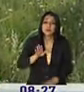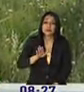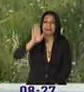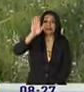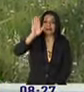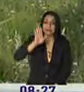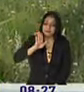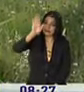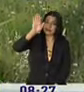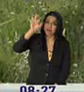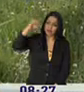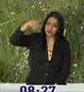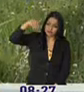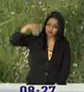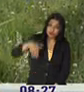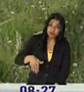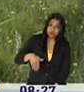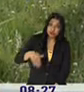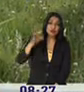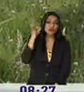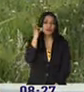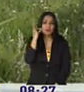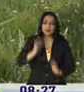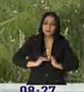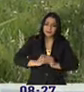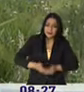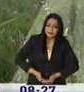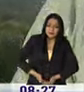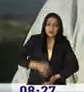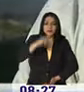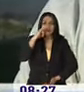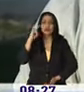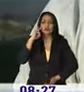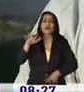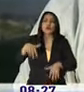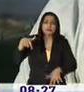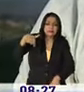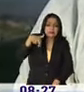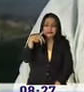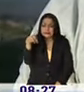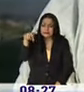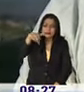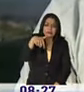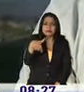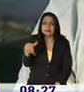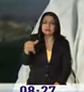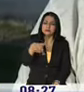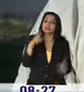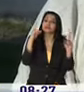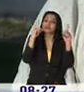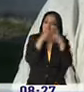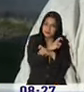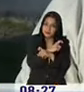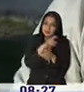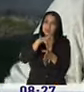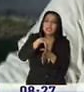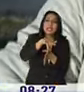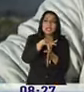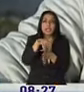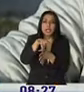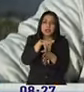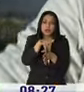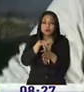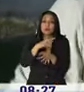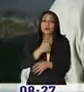sea, feísimo. Ahí bajan por aquí mujeres embarazadas, niños. Es un riesgo total. Incluso yo